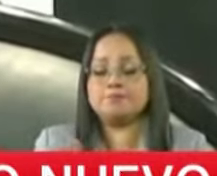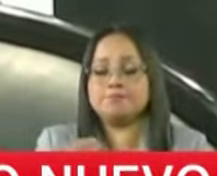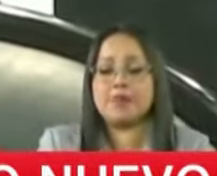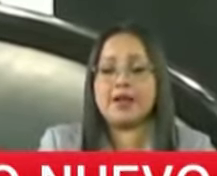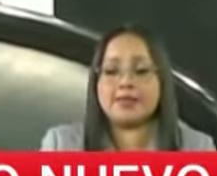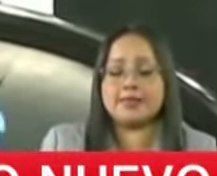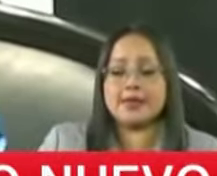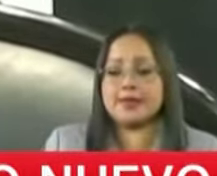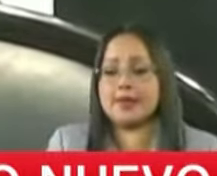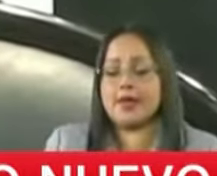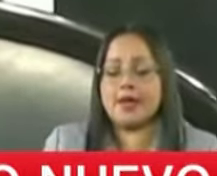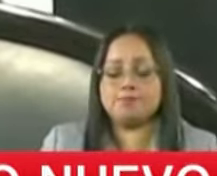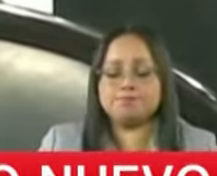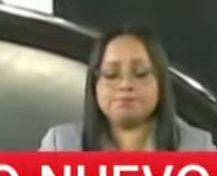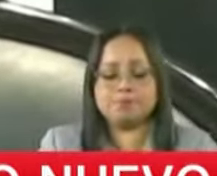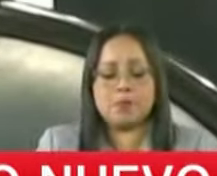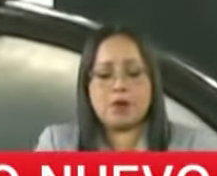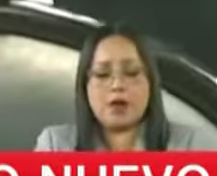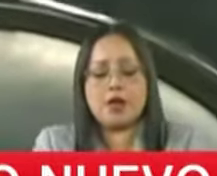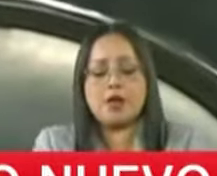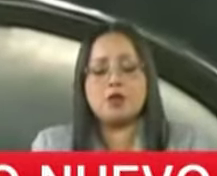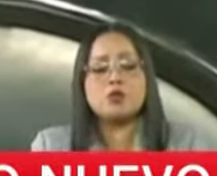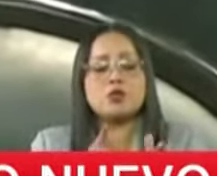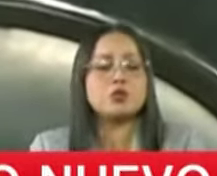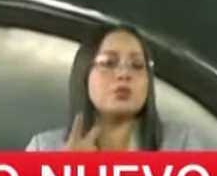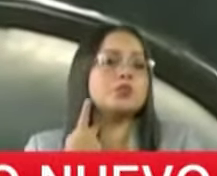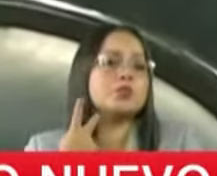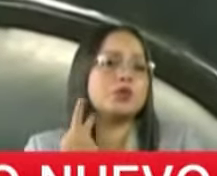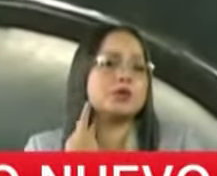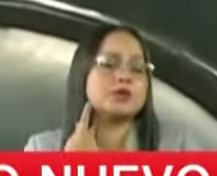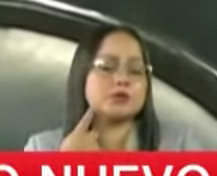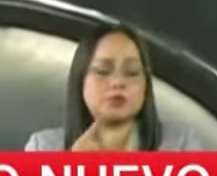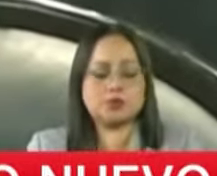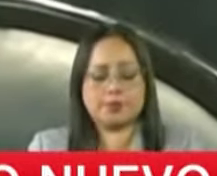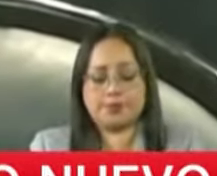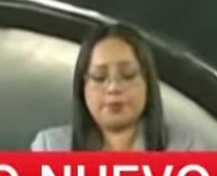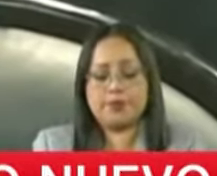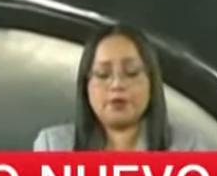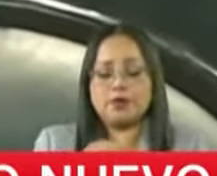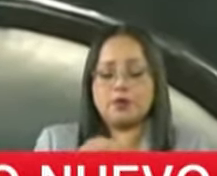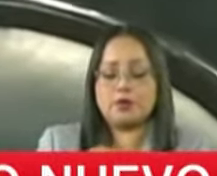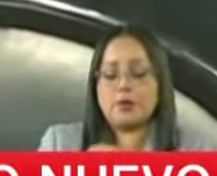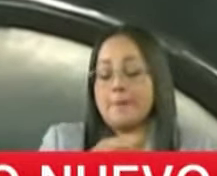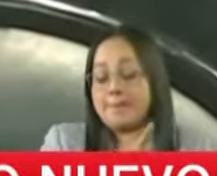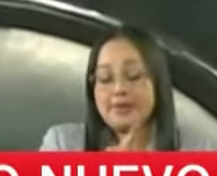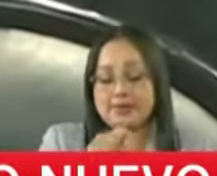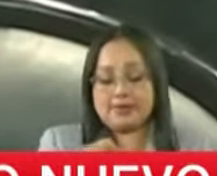coalición Sigamos Haciendo Historia, integrada por los partidos